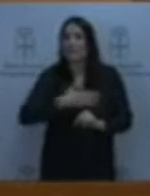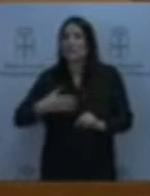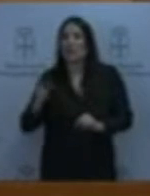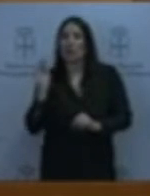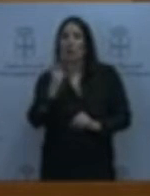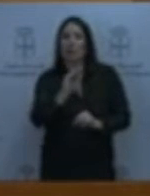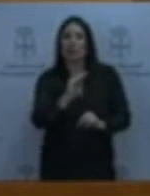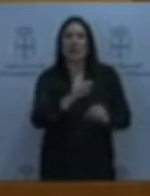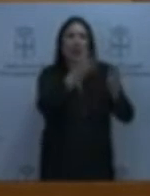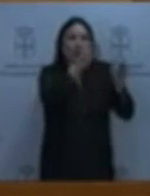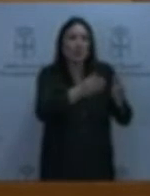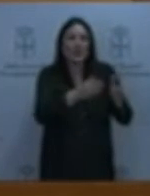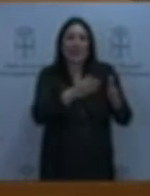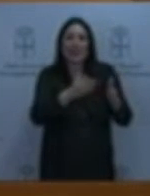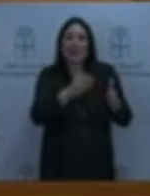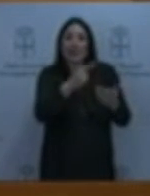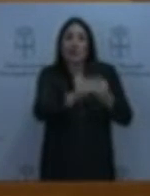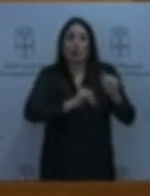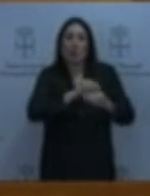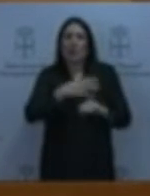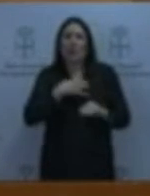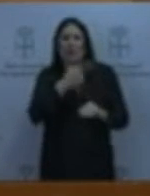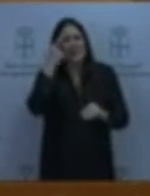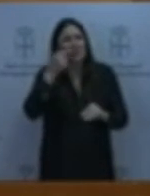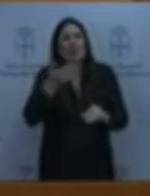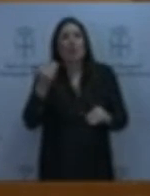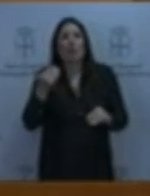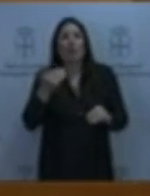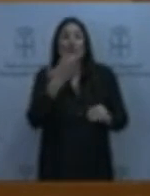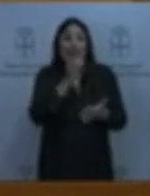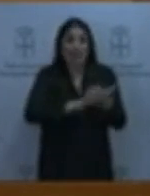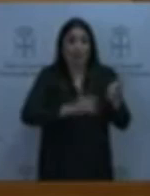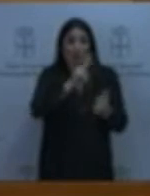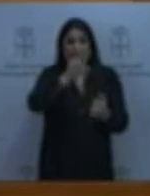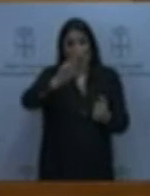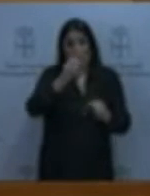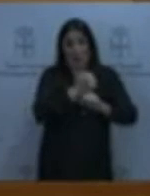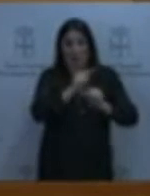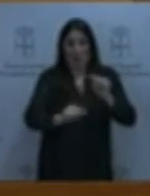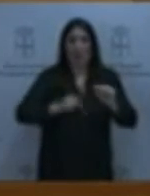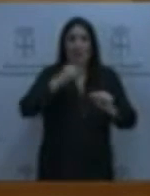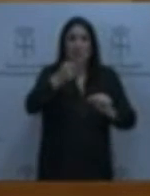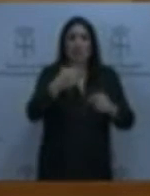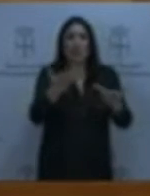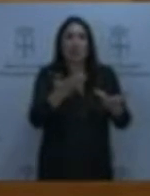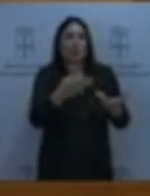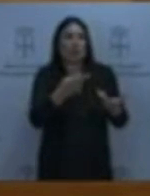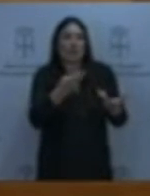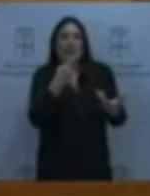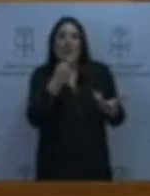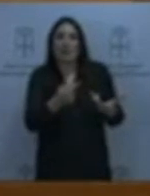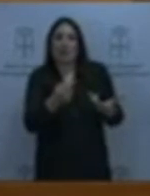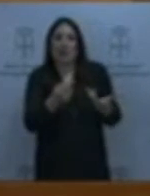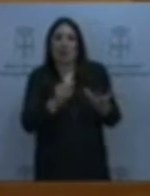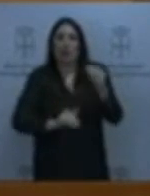tuvo usted conocimiento de esa imposibilidad. Si el informe es de después del 22 de diciembre y se aportó a la causa, no se entiende la afirmación de la Sala de que ya se sabía que no se